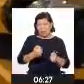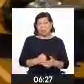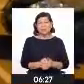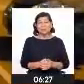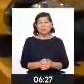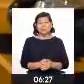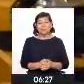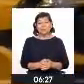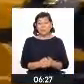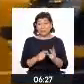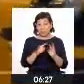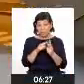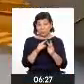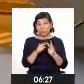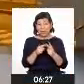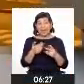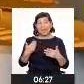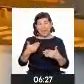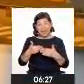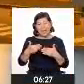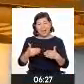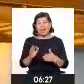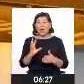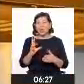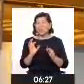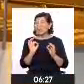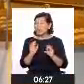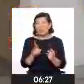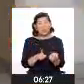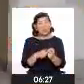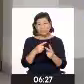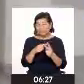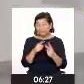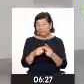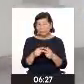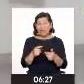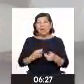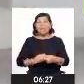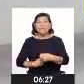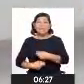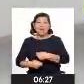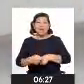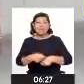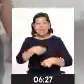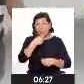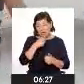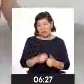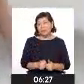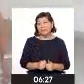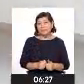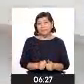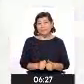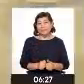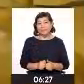Dos de los detenidos tienen antecedentes por hurto y robo agravado y microcomercialización de drogas.